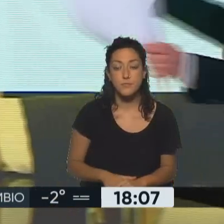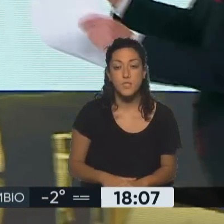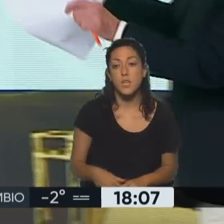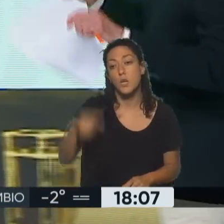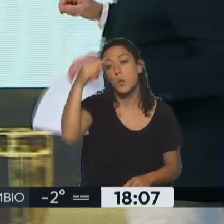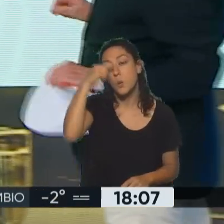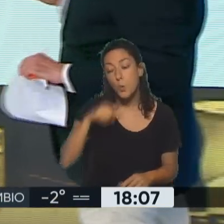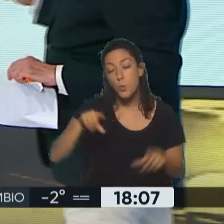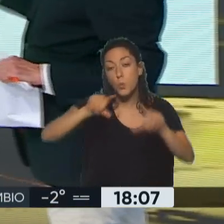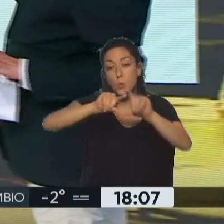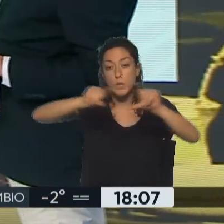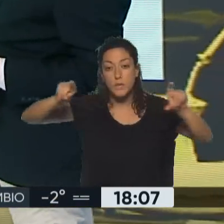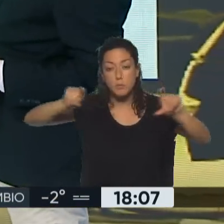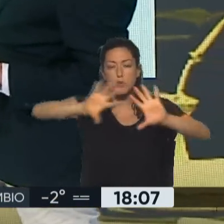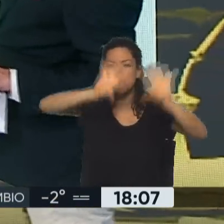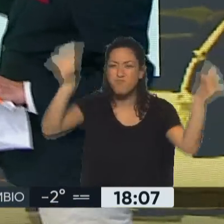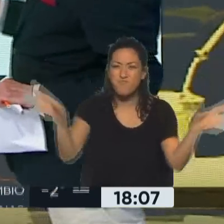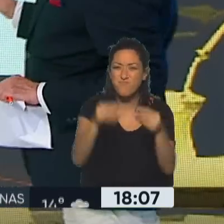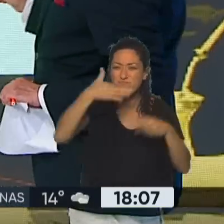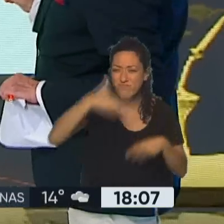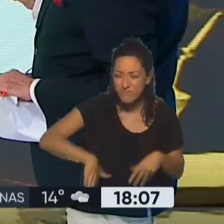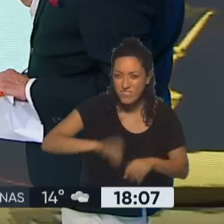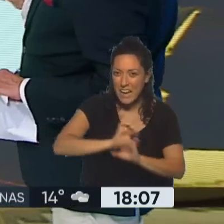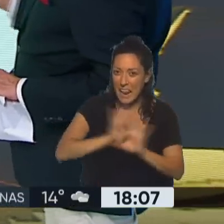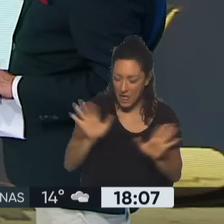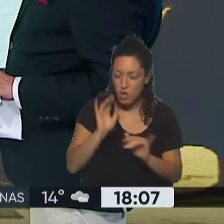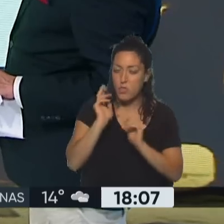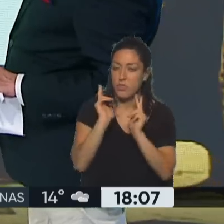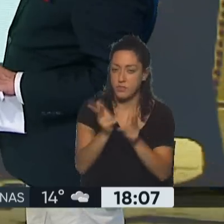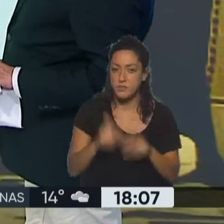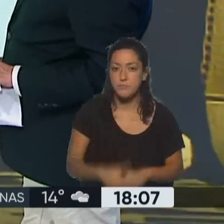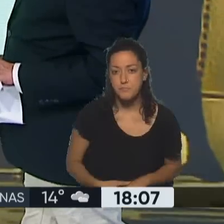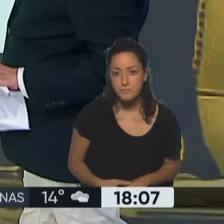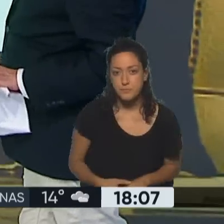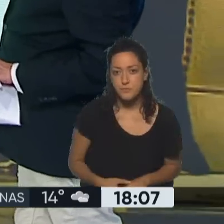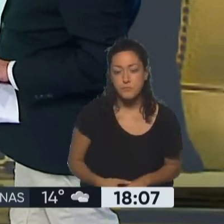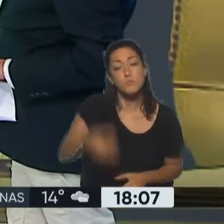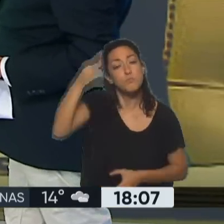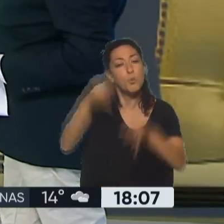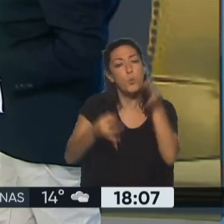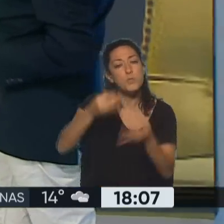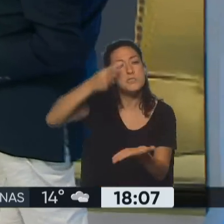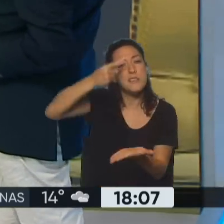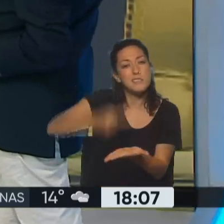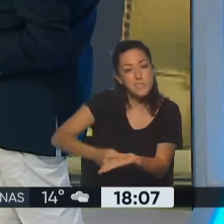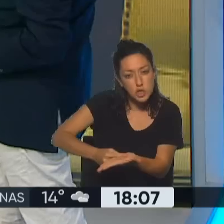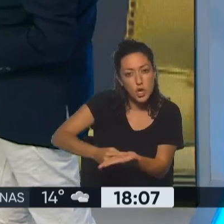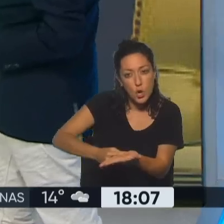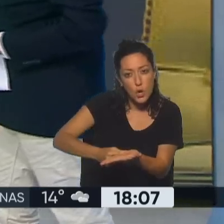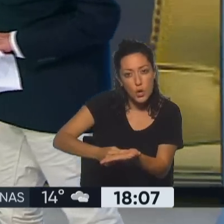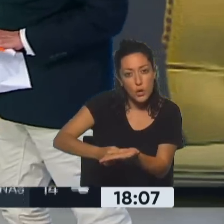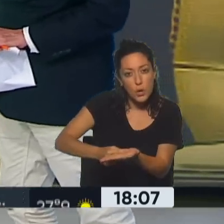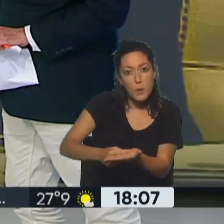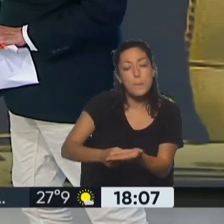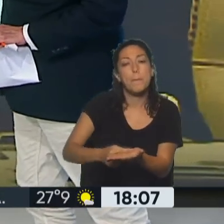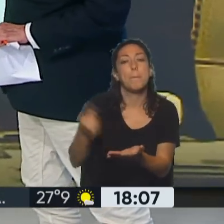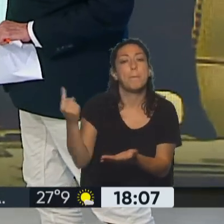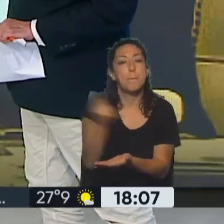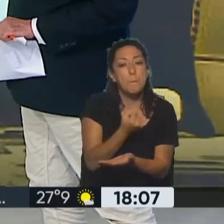poder comprender en globalidad, dice Alberto Fernández: las decisiones judiciales son obligatorias aun